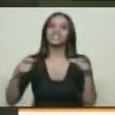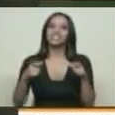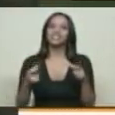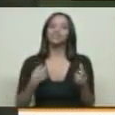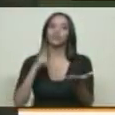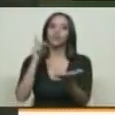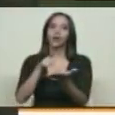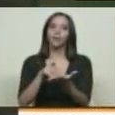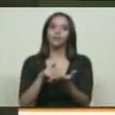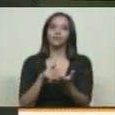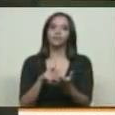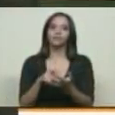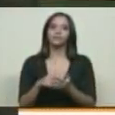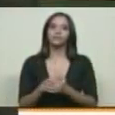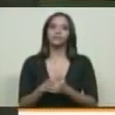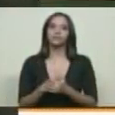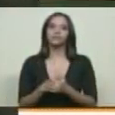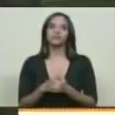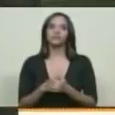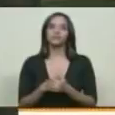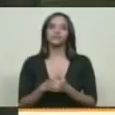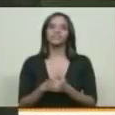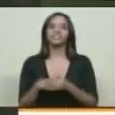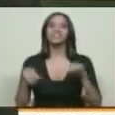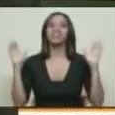Miren, vamos al...